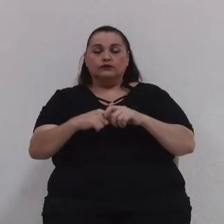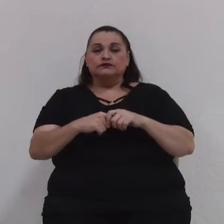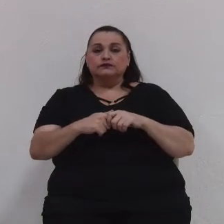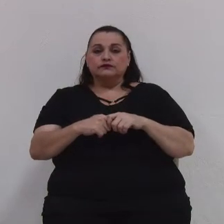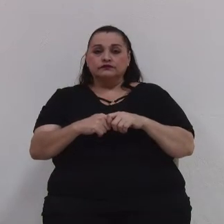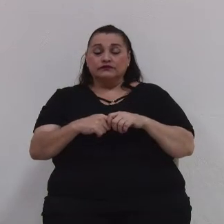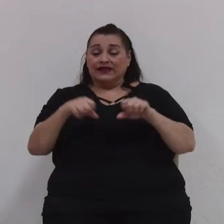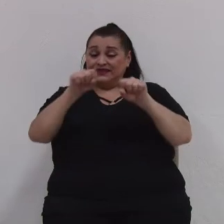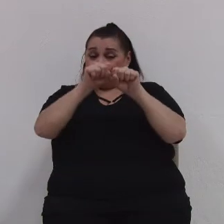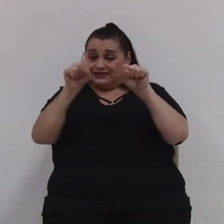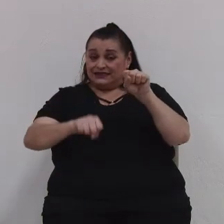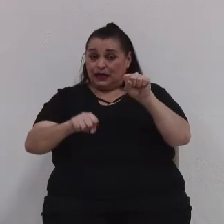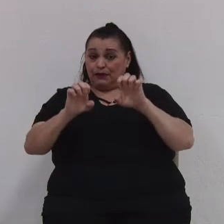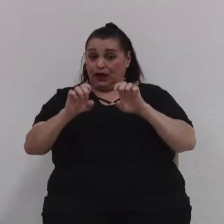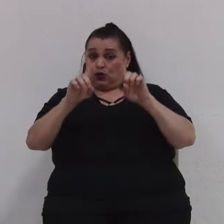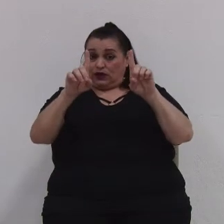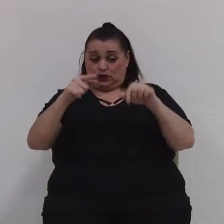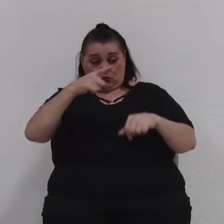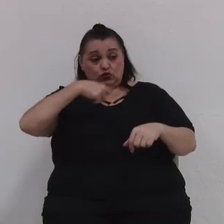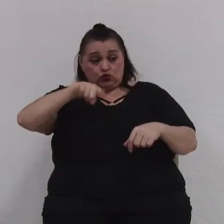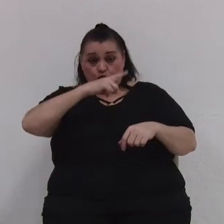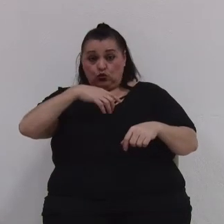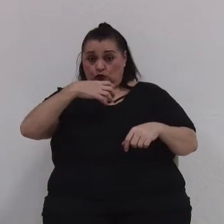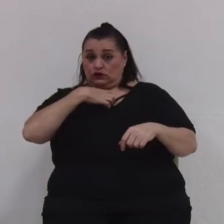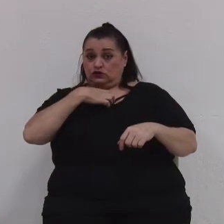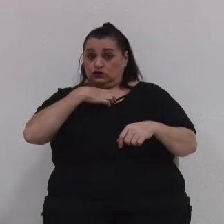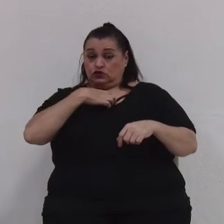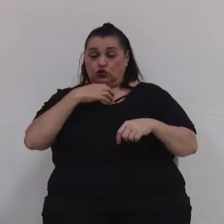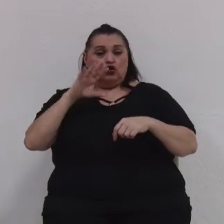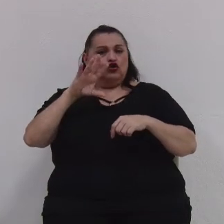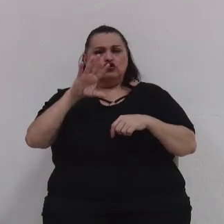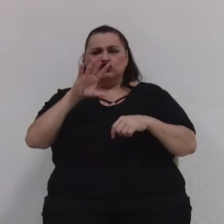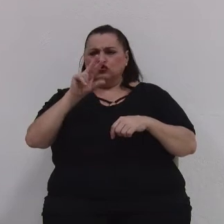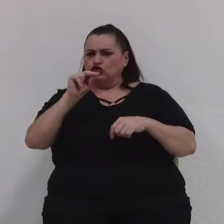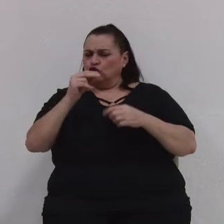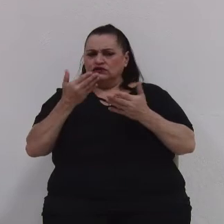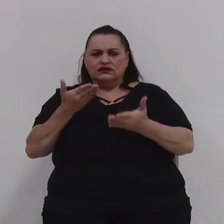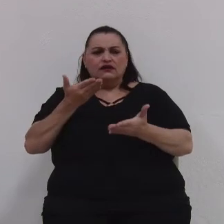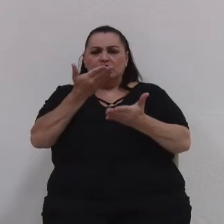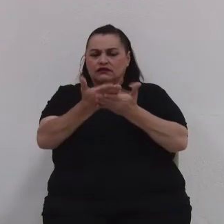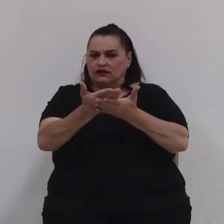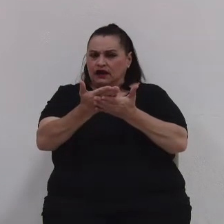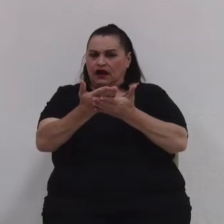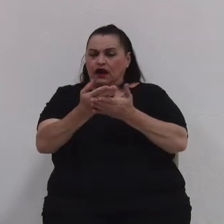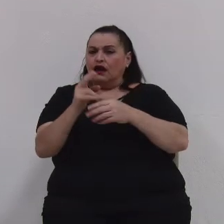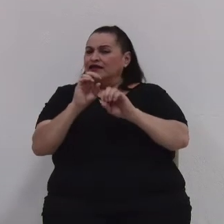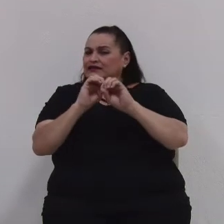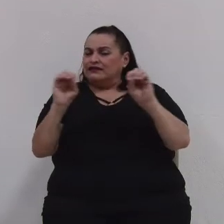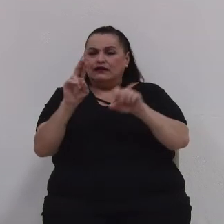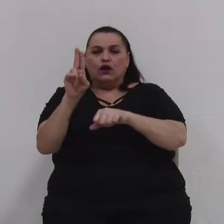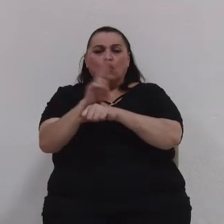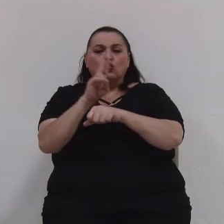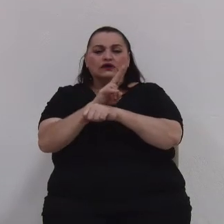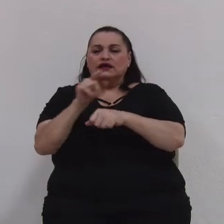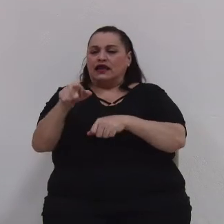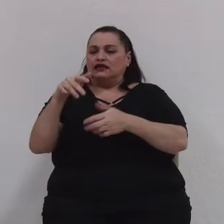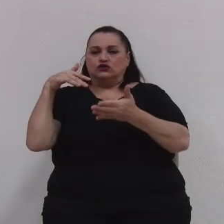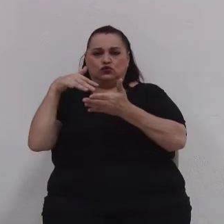el sistema educativo nuestro no se le está proponiendo nada útil al